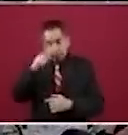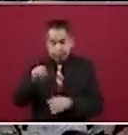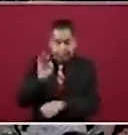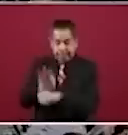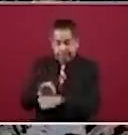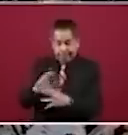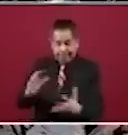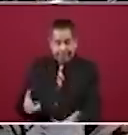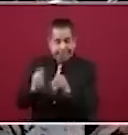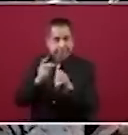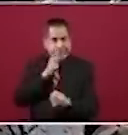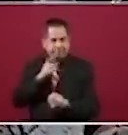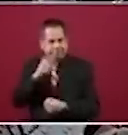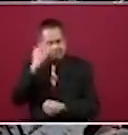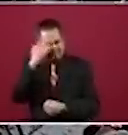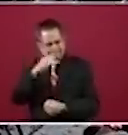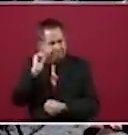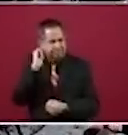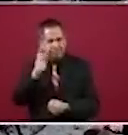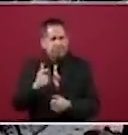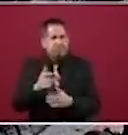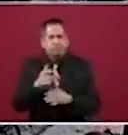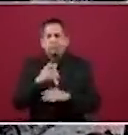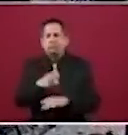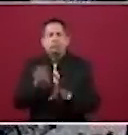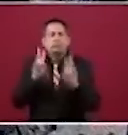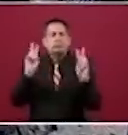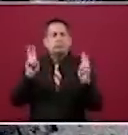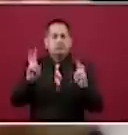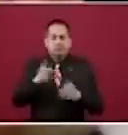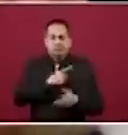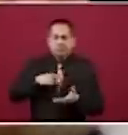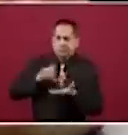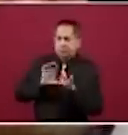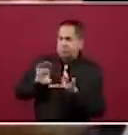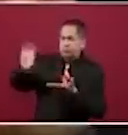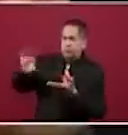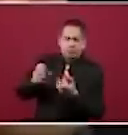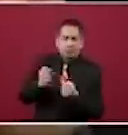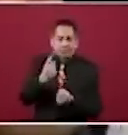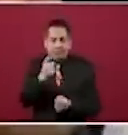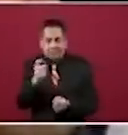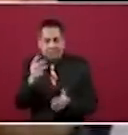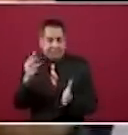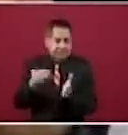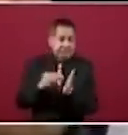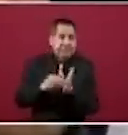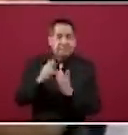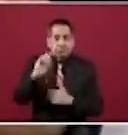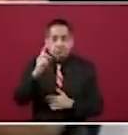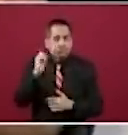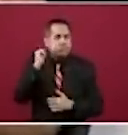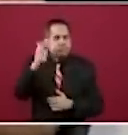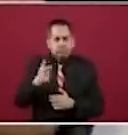Pemex, ¿sabe si hay algo concreto respecto al tema de la deuda? La deuda financiera son de 103 mil millones de dólares. ¿Habrá